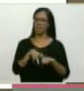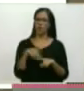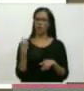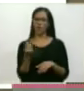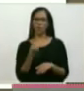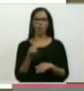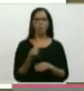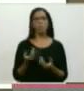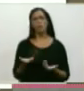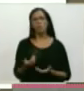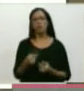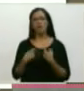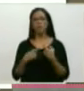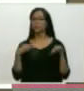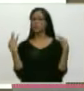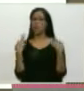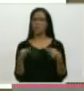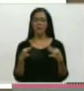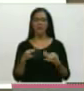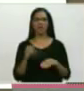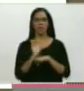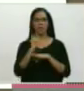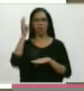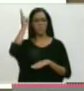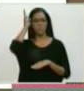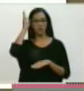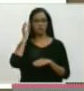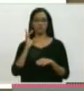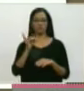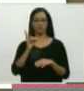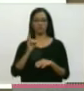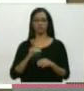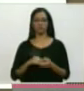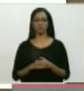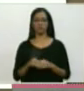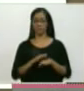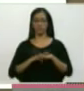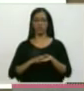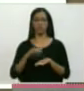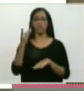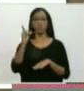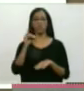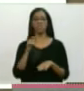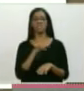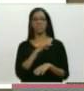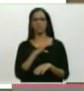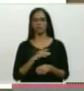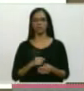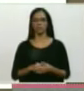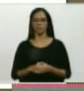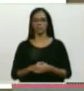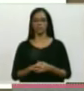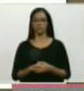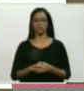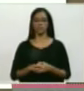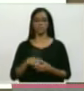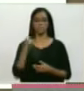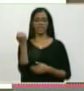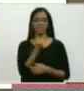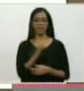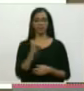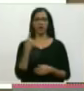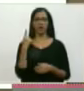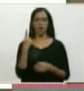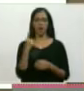hecho cotidiano en Ecuador, en Bolivia, en Chile. Mataron a un hincha de una